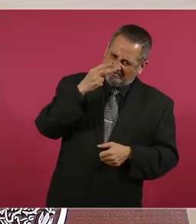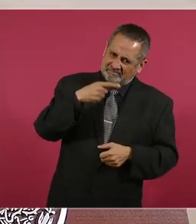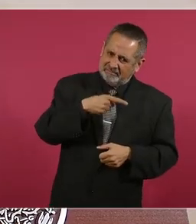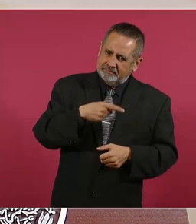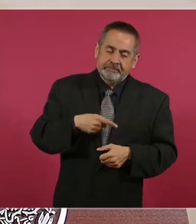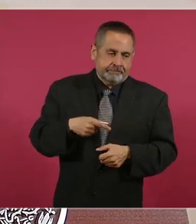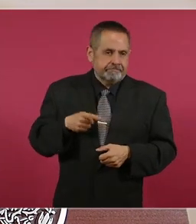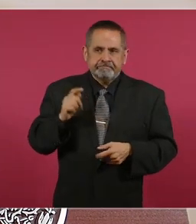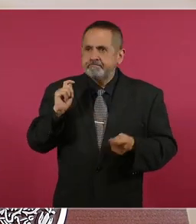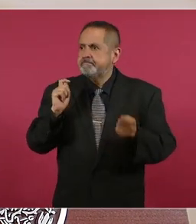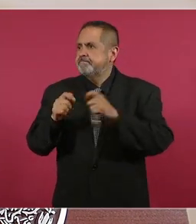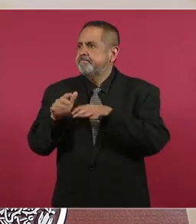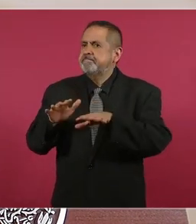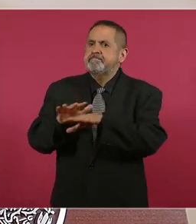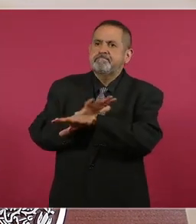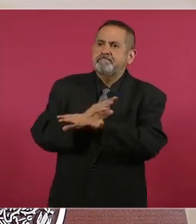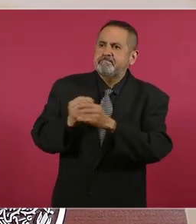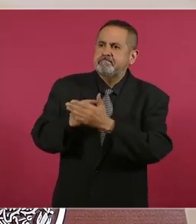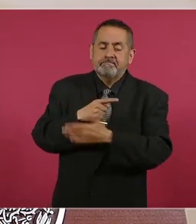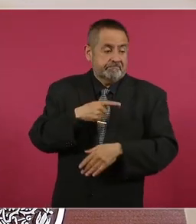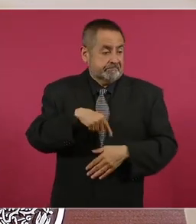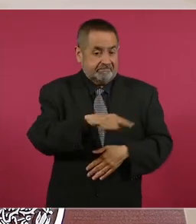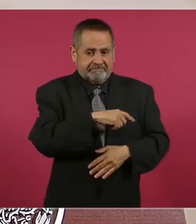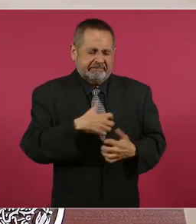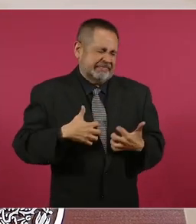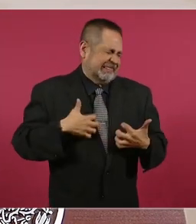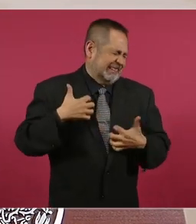con la transformación, es normal.